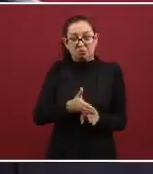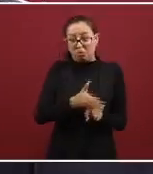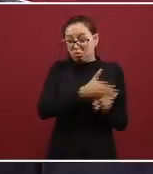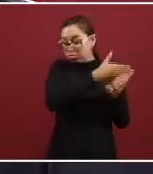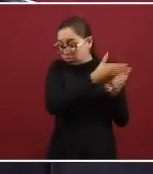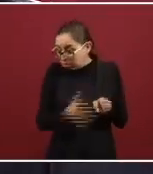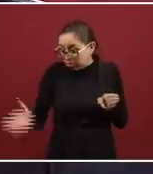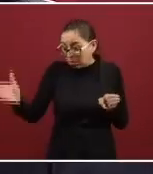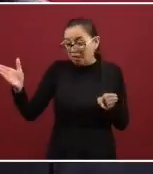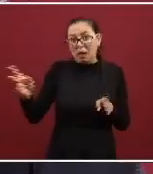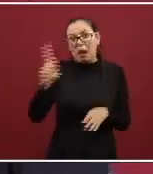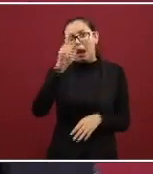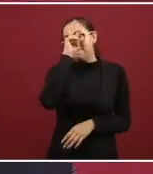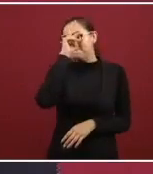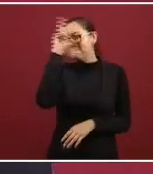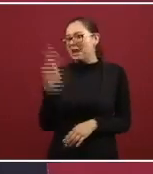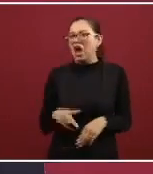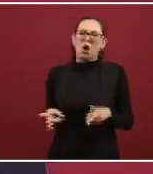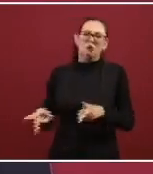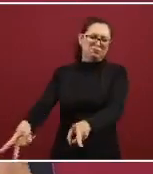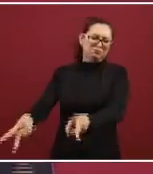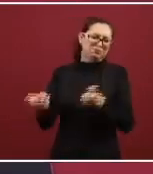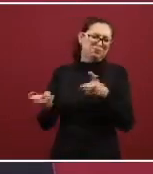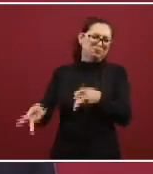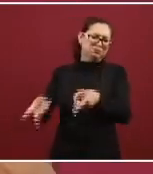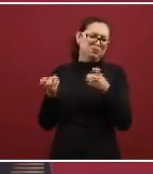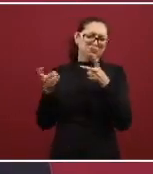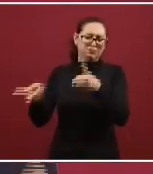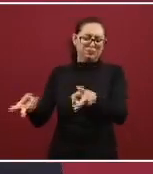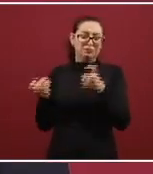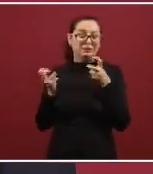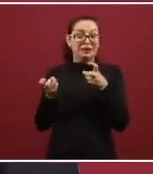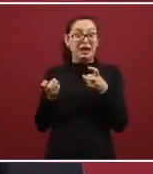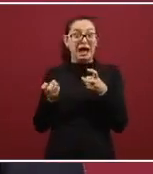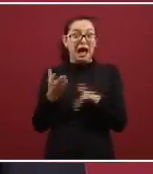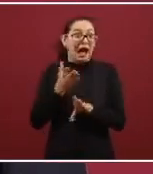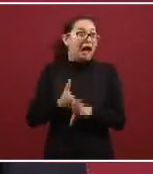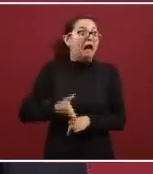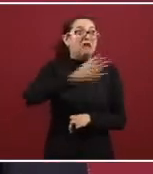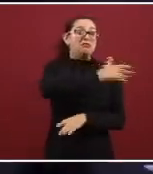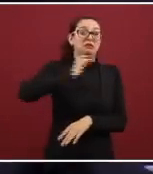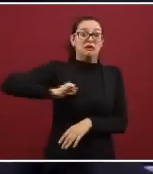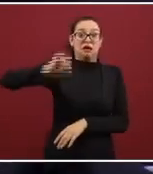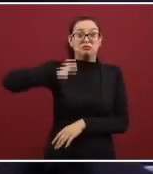neoliberal, ni siquiera en los tres siglos de dominación colonial.